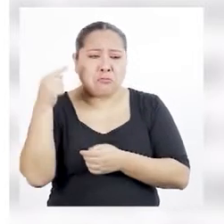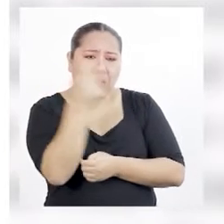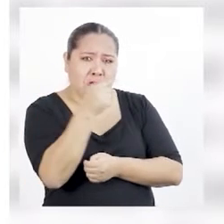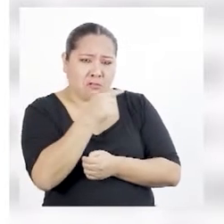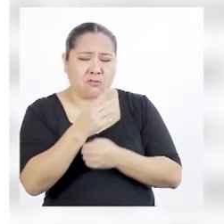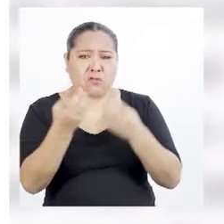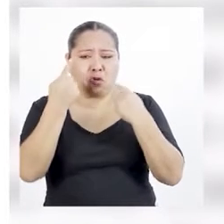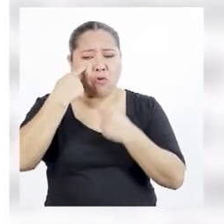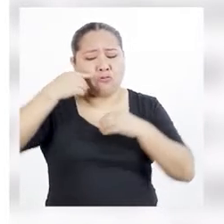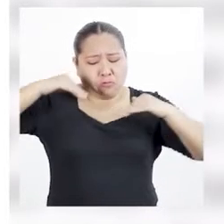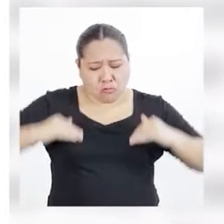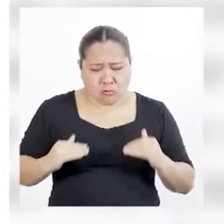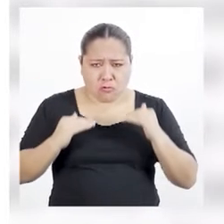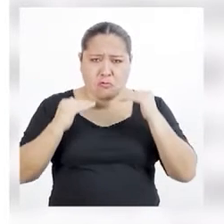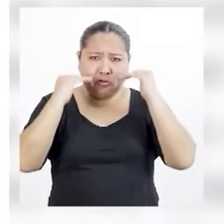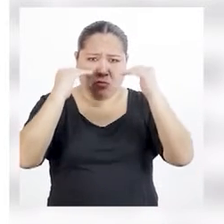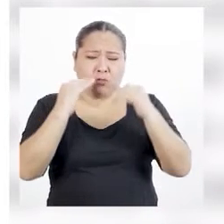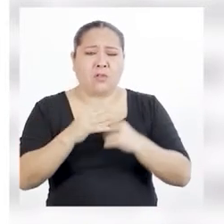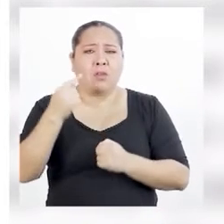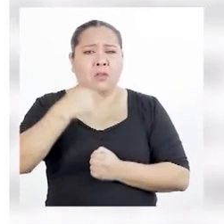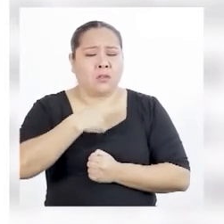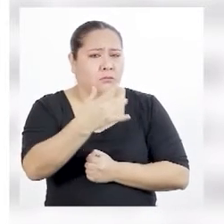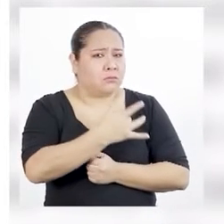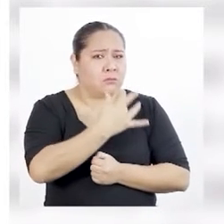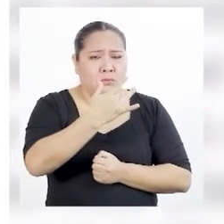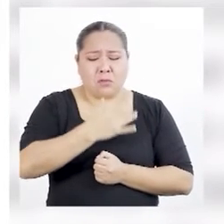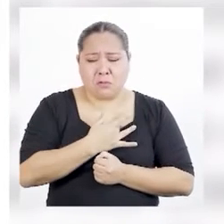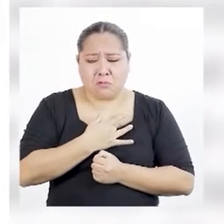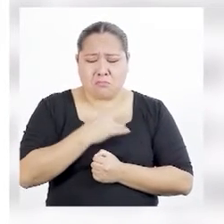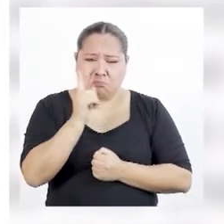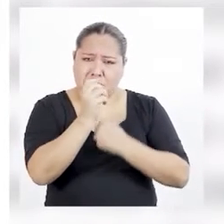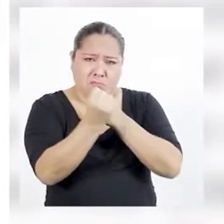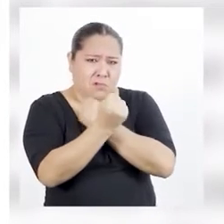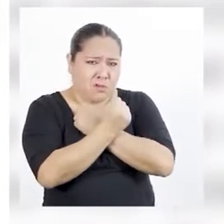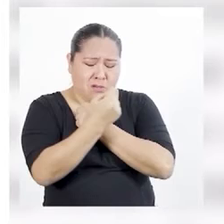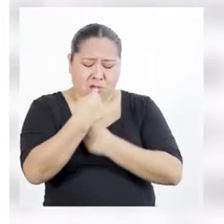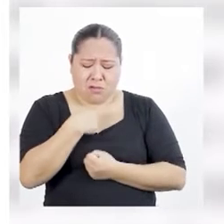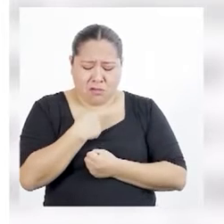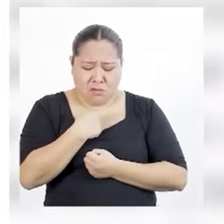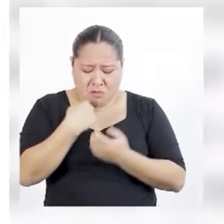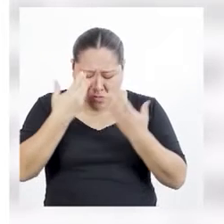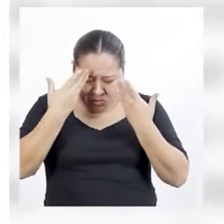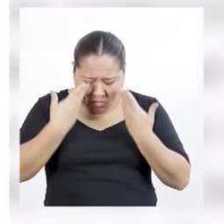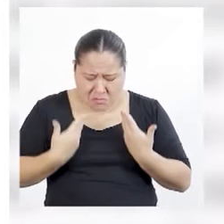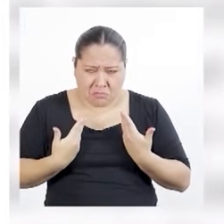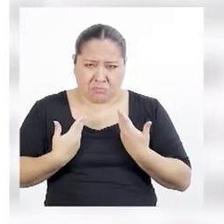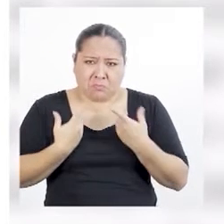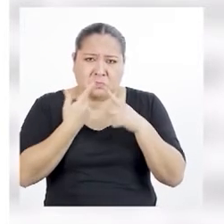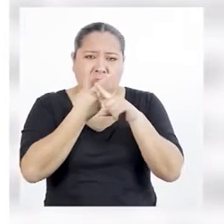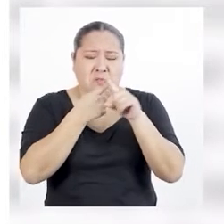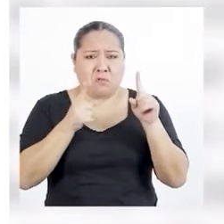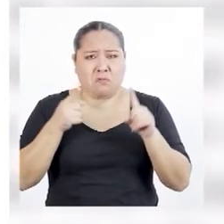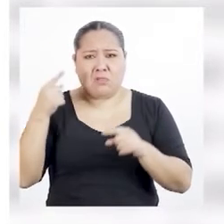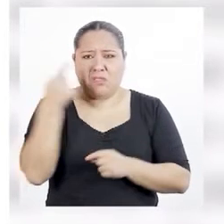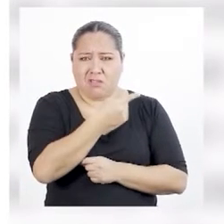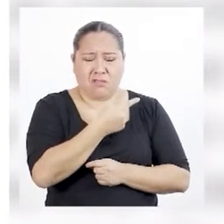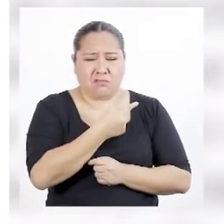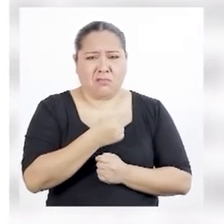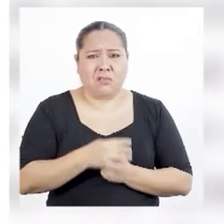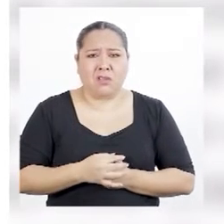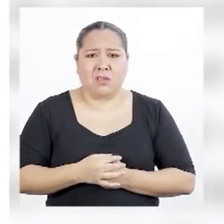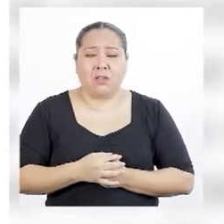se conocen desde pequeños. Siento que no me quieren porque soy distinto a